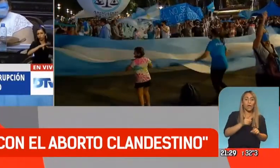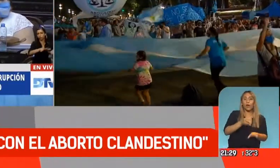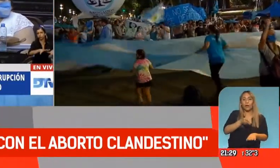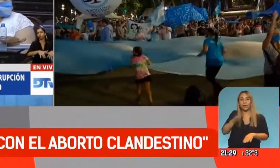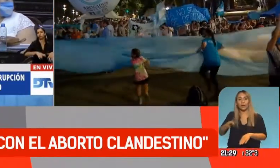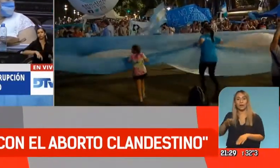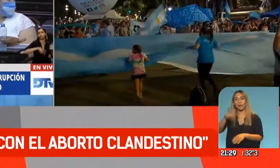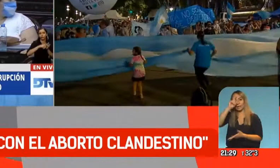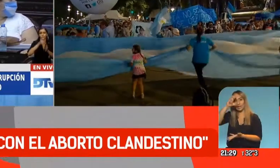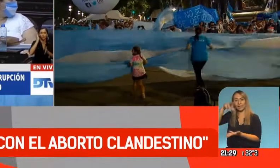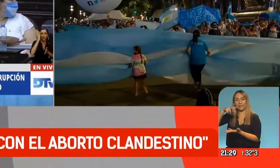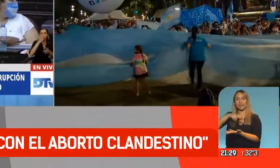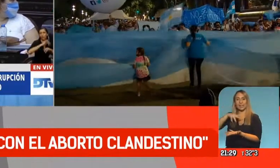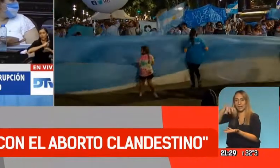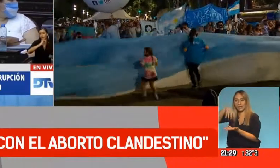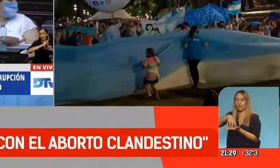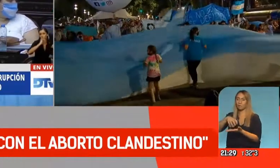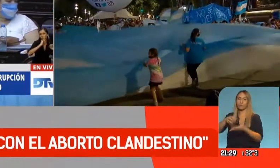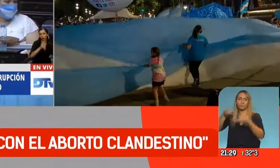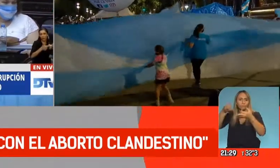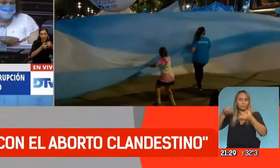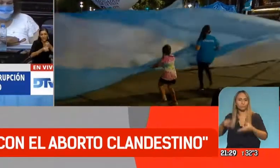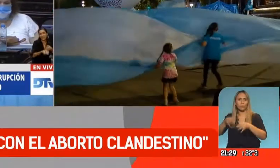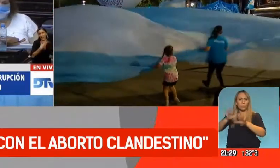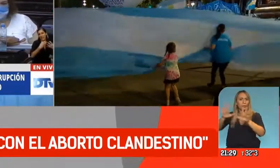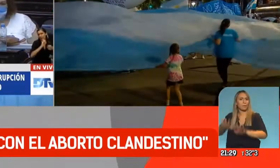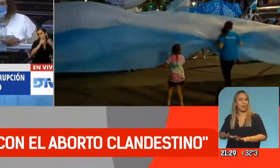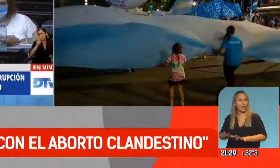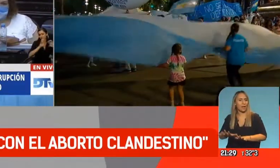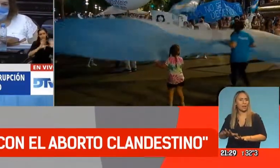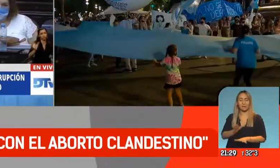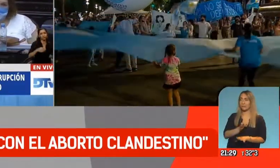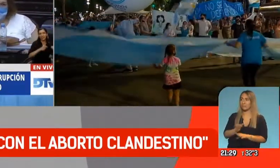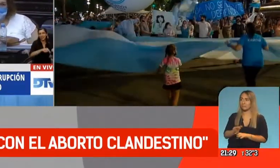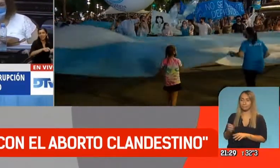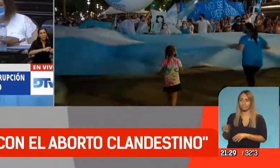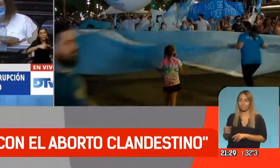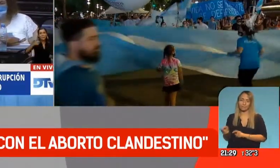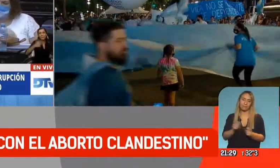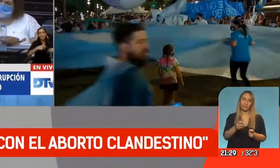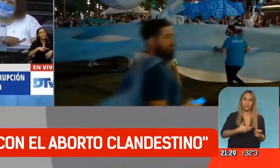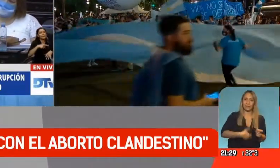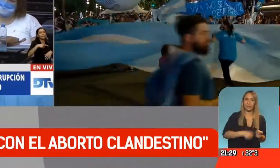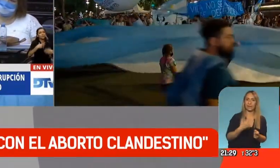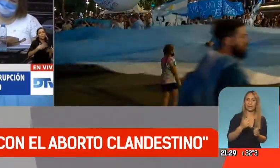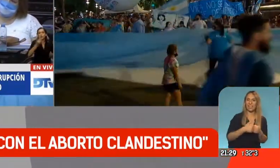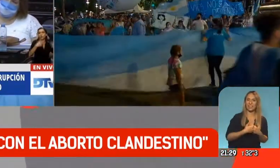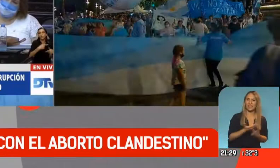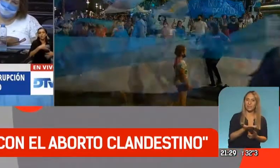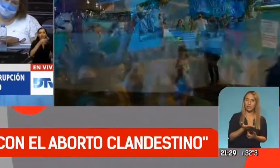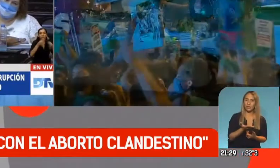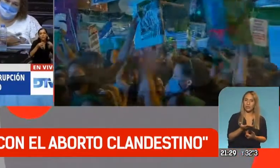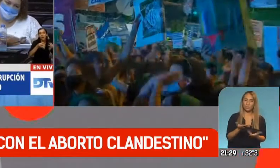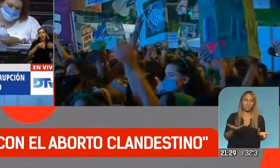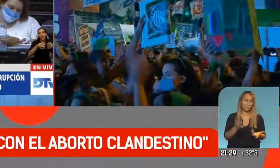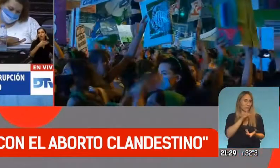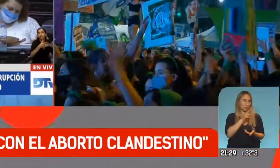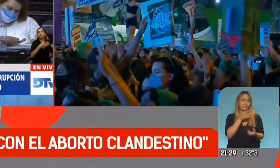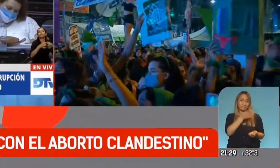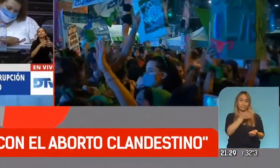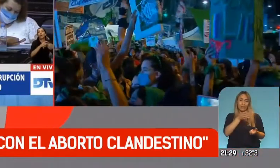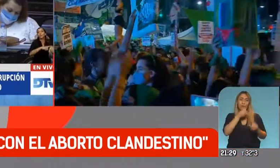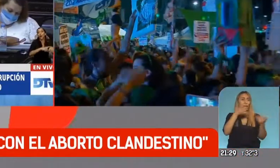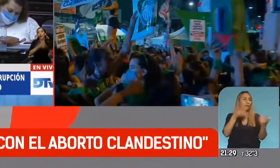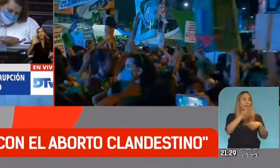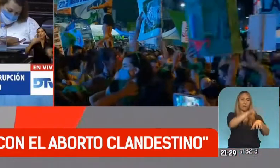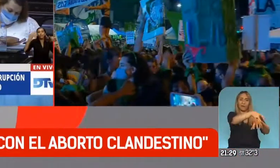más organizada mejor preparada y todas esas mujeres que finalmente terminan yendo a cualquier lugar y pierden la